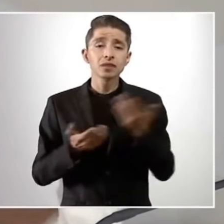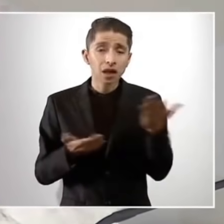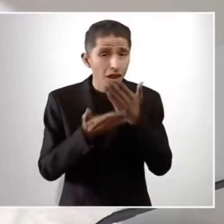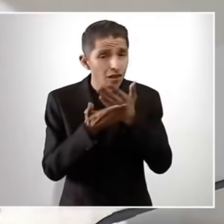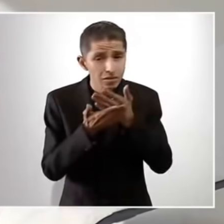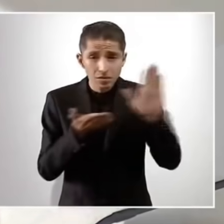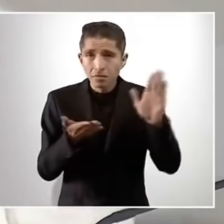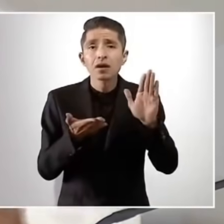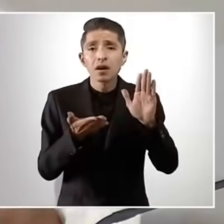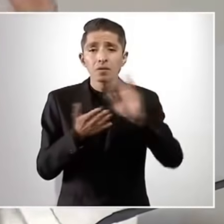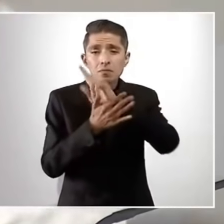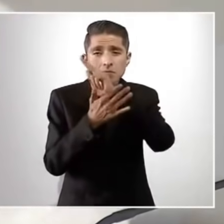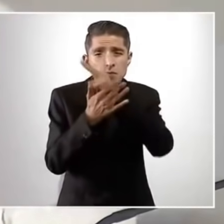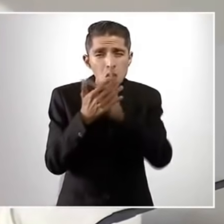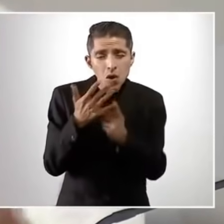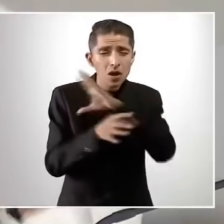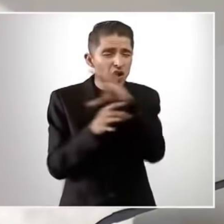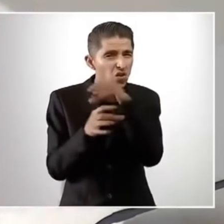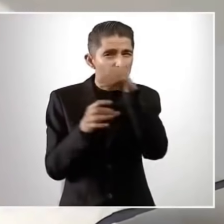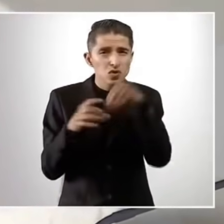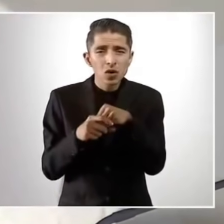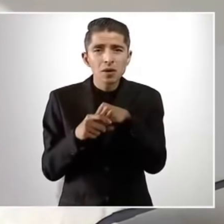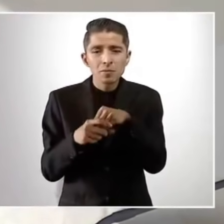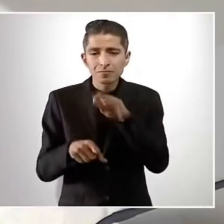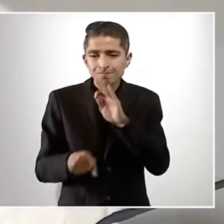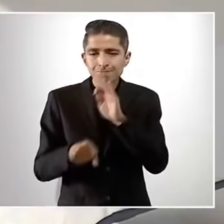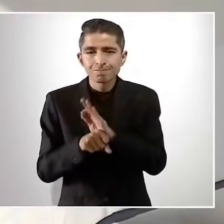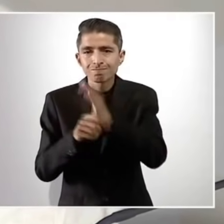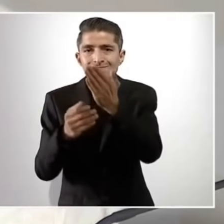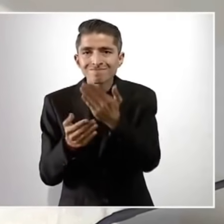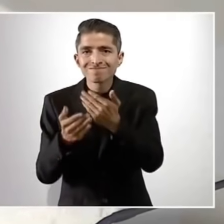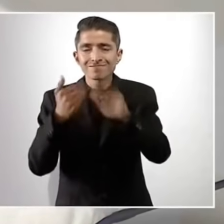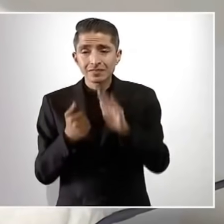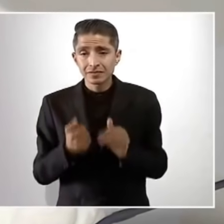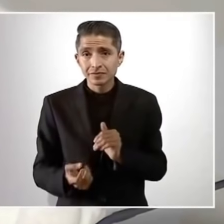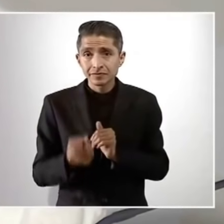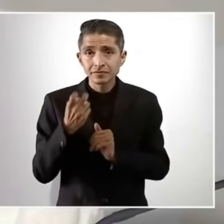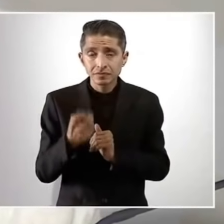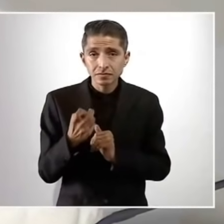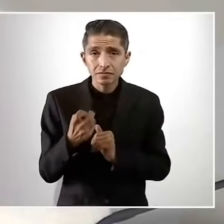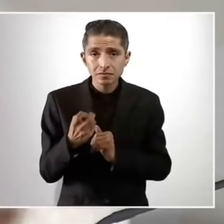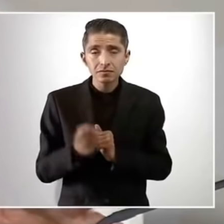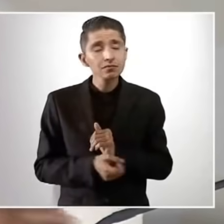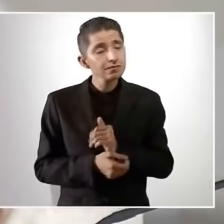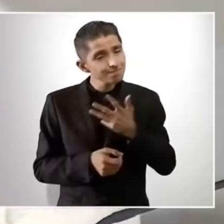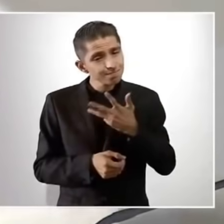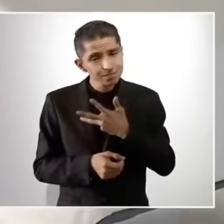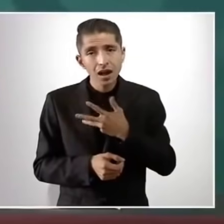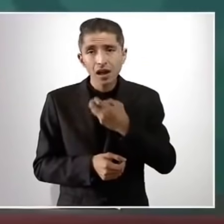además de todos los programas, todas las acciones de bienestar que tienen que